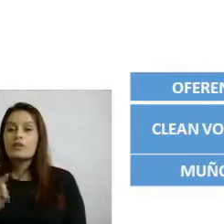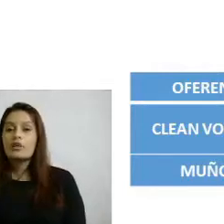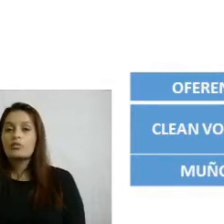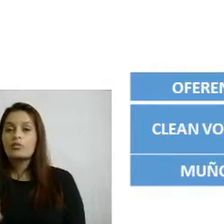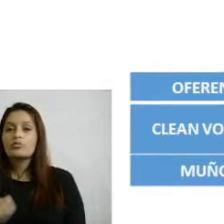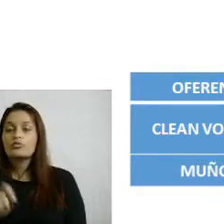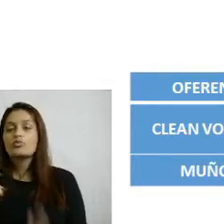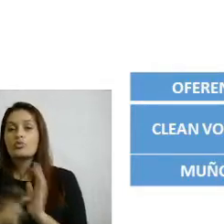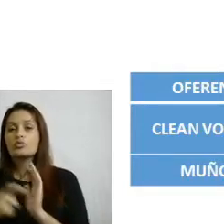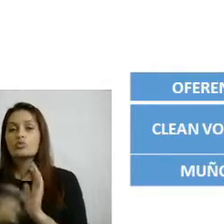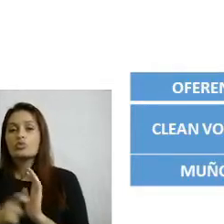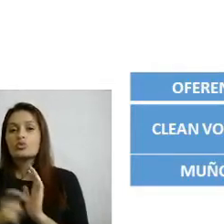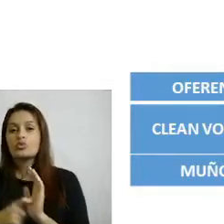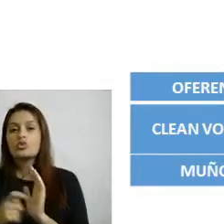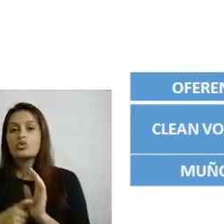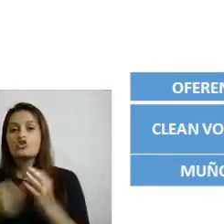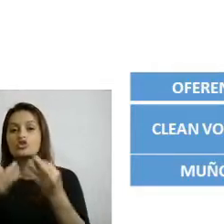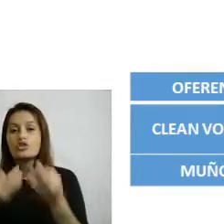y Clean Voltage